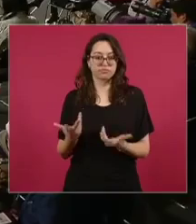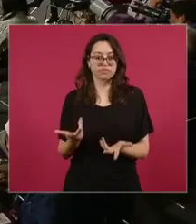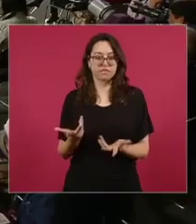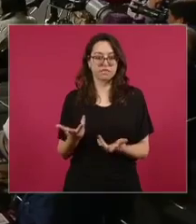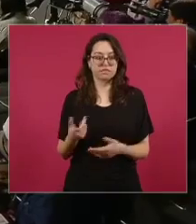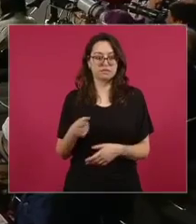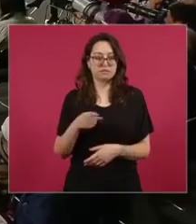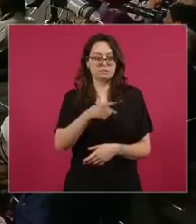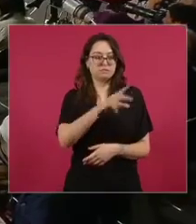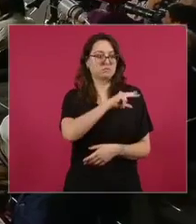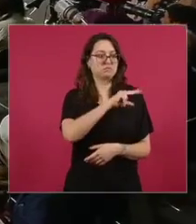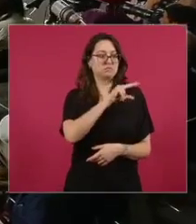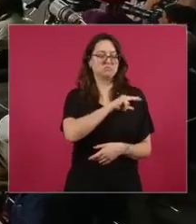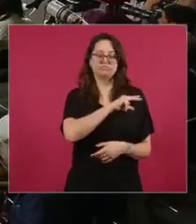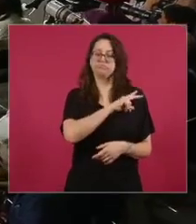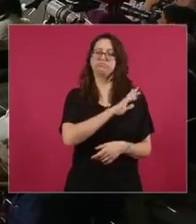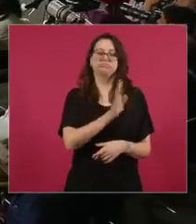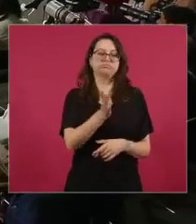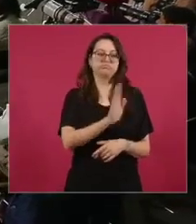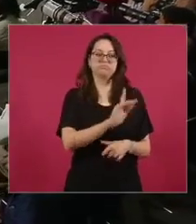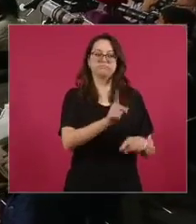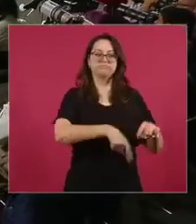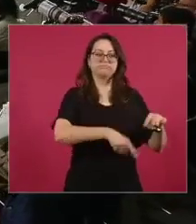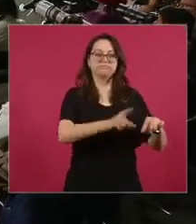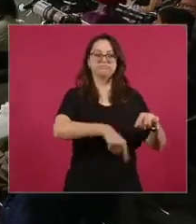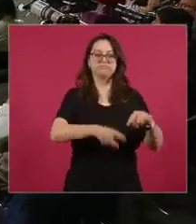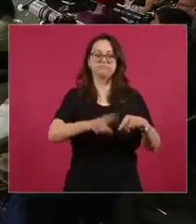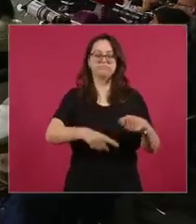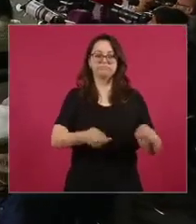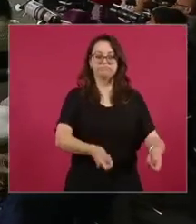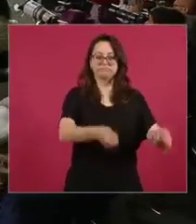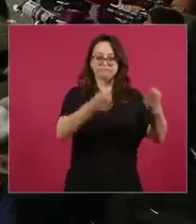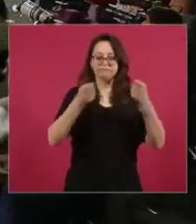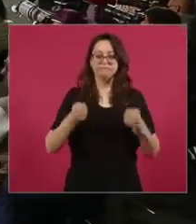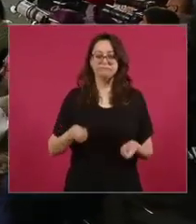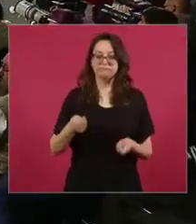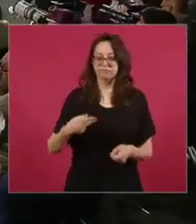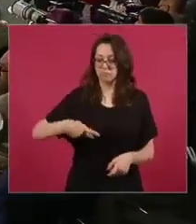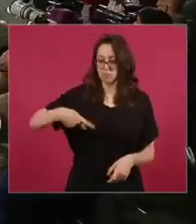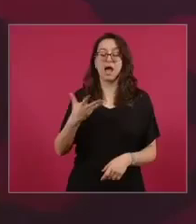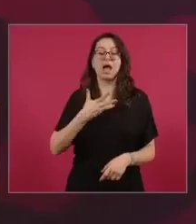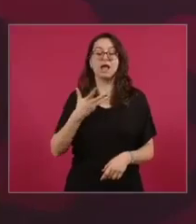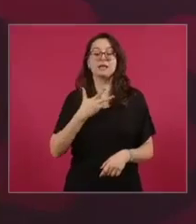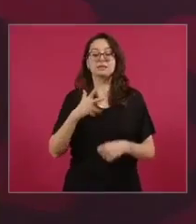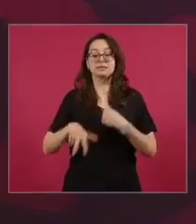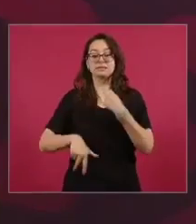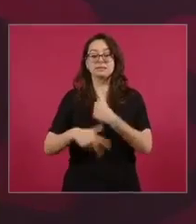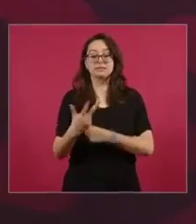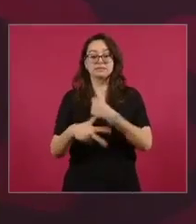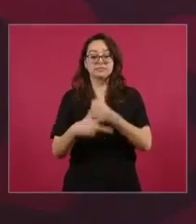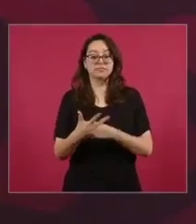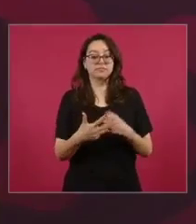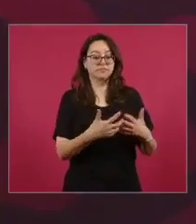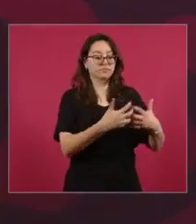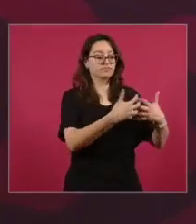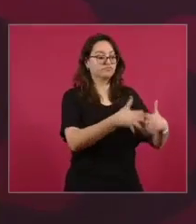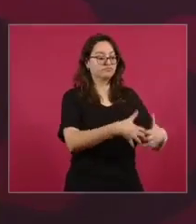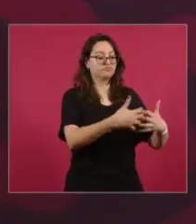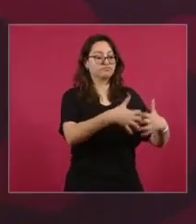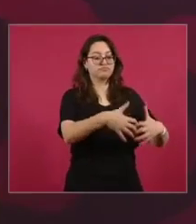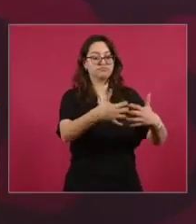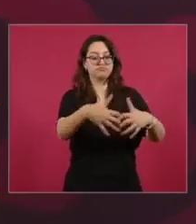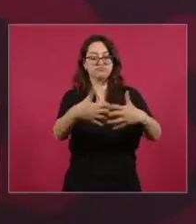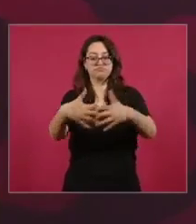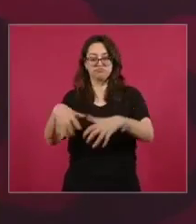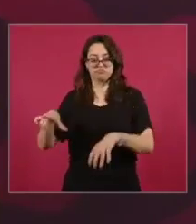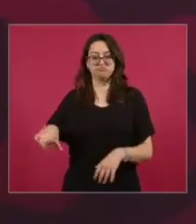se regresa lo privado a lo público. Son 13 plantas que se adquirieron, se compraron,